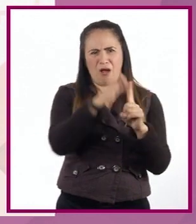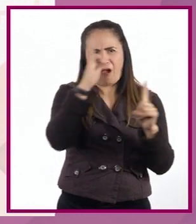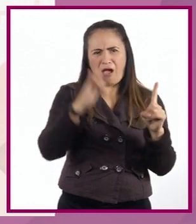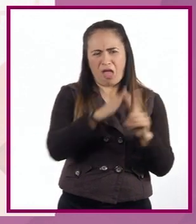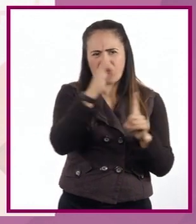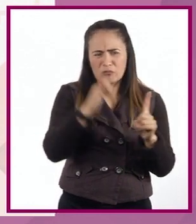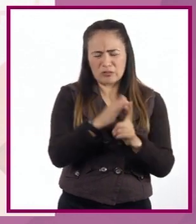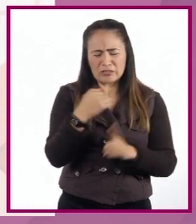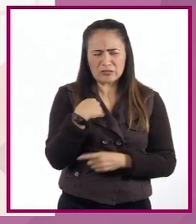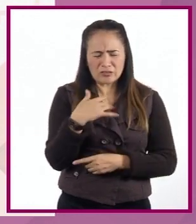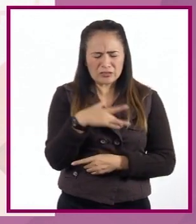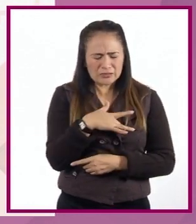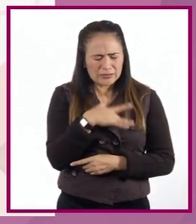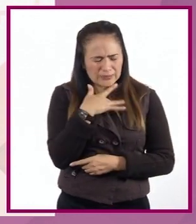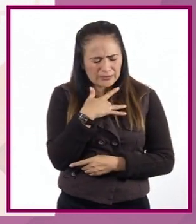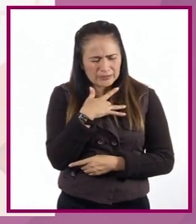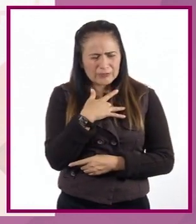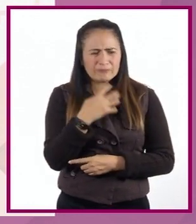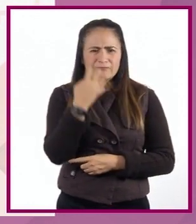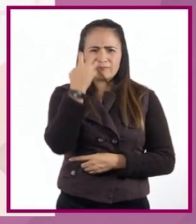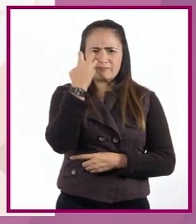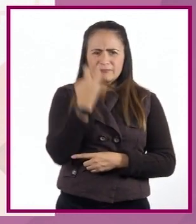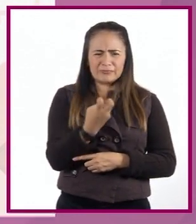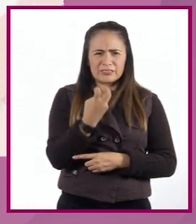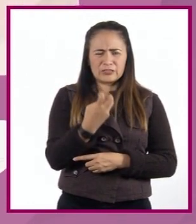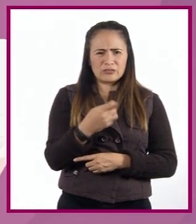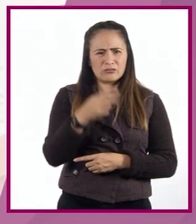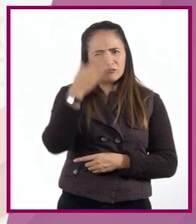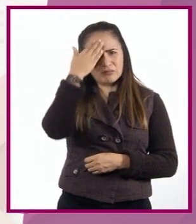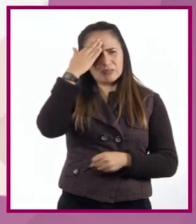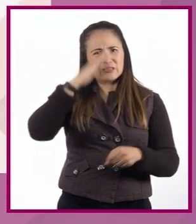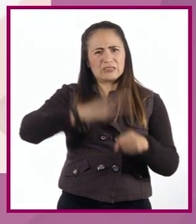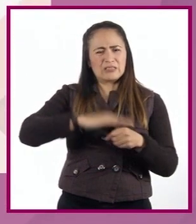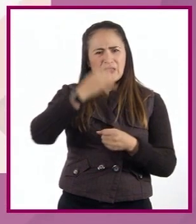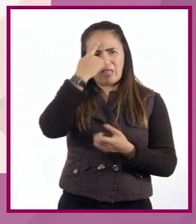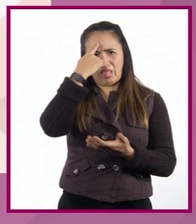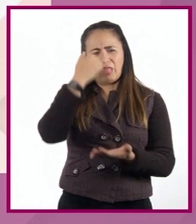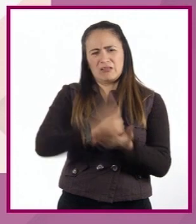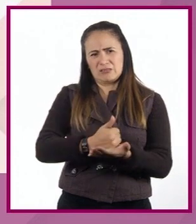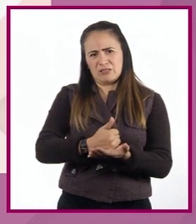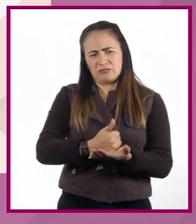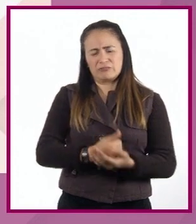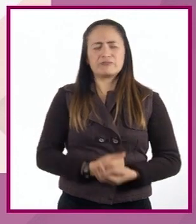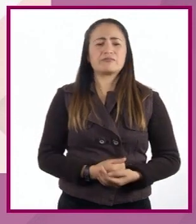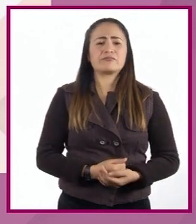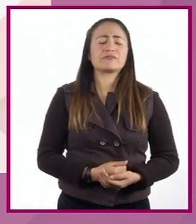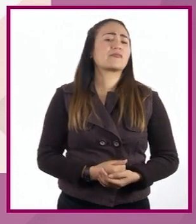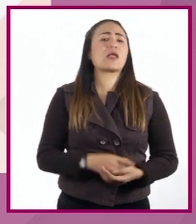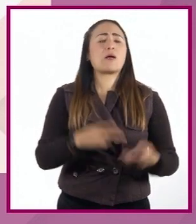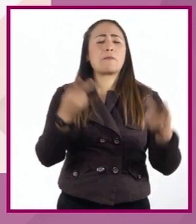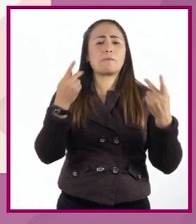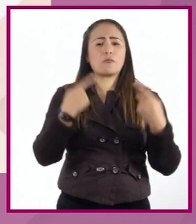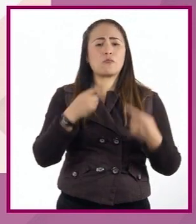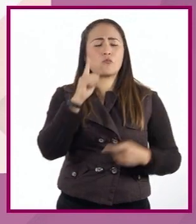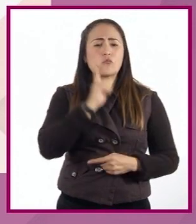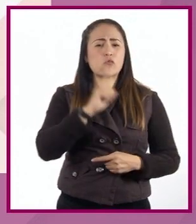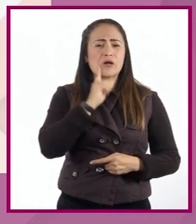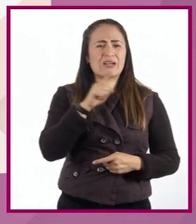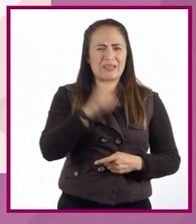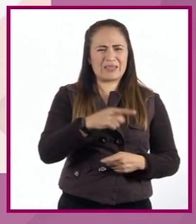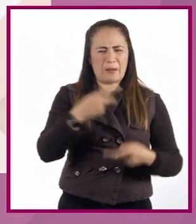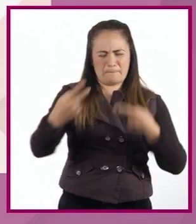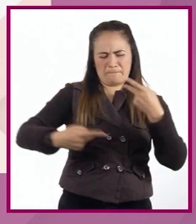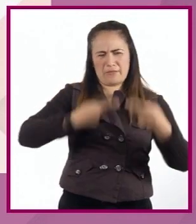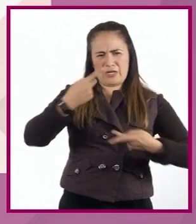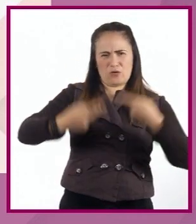me di cuenta de todo lo que esa situación había marcado en mí. Durante la entrevista, la escritora compartió que durante